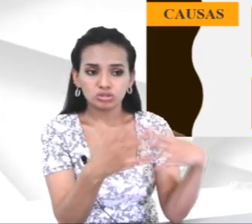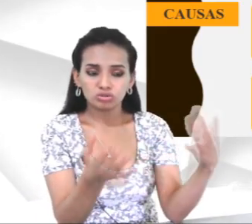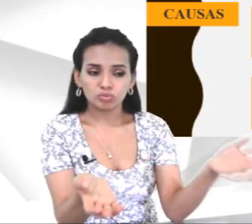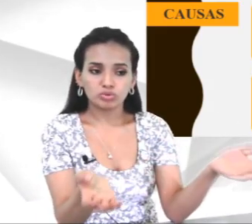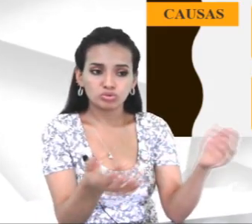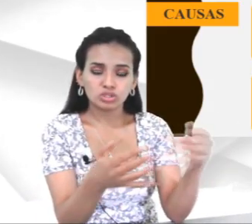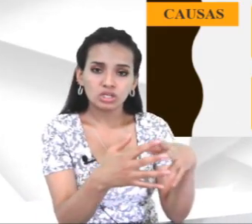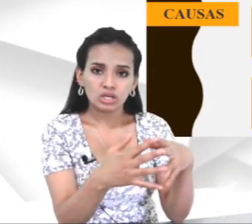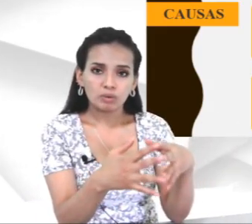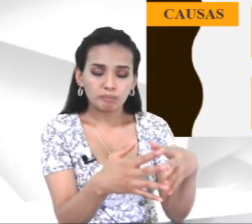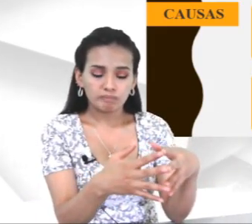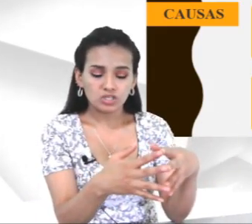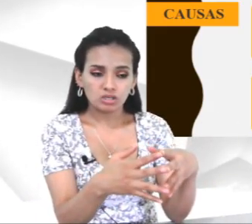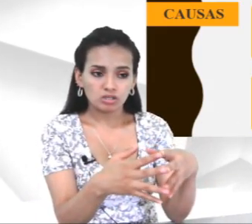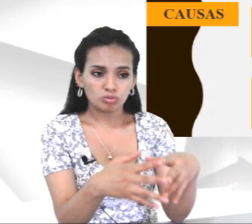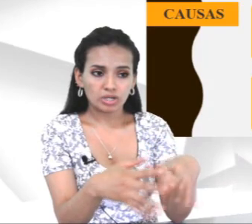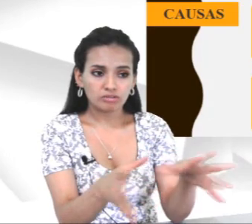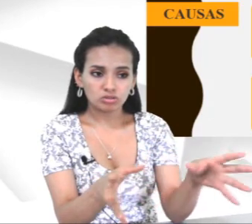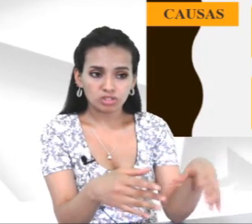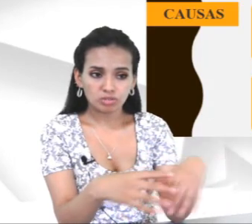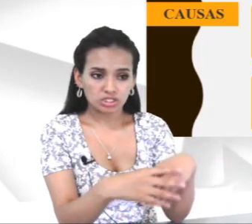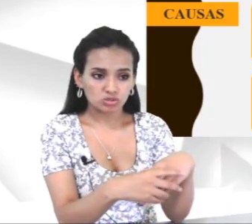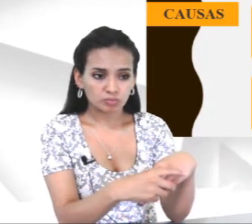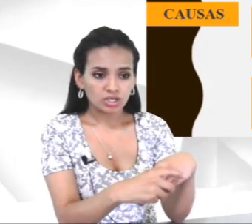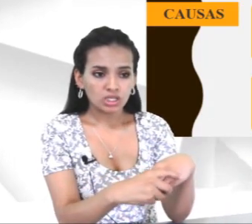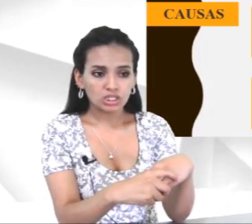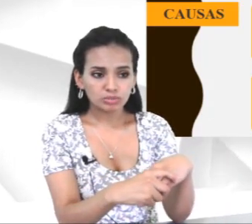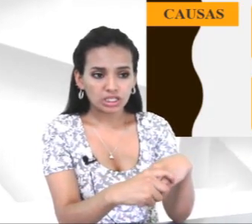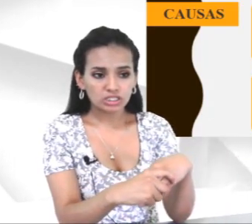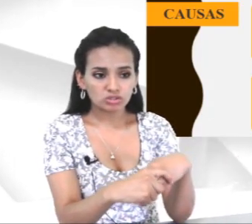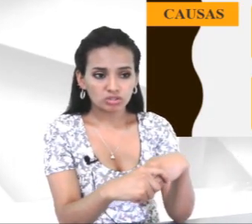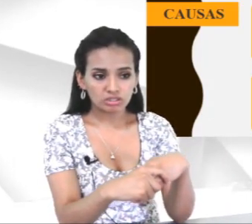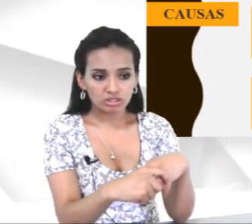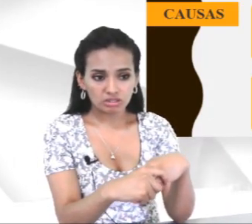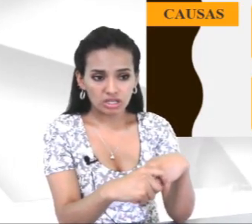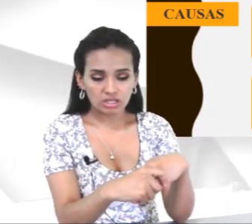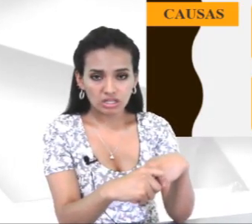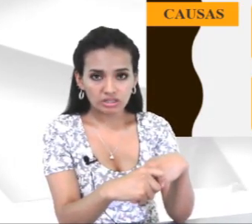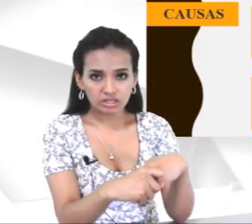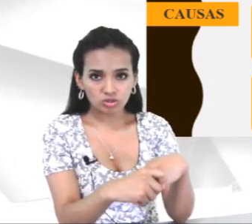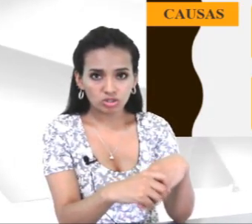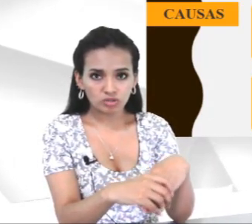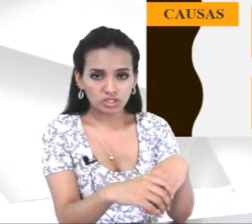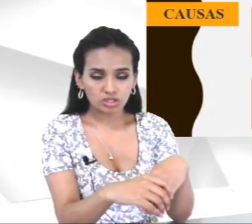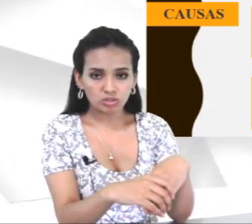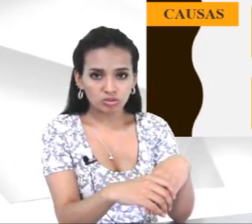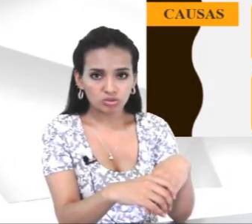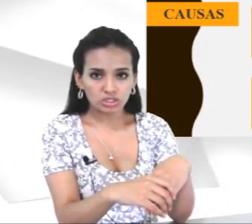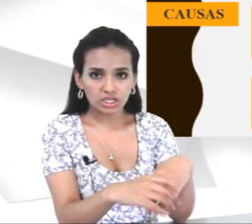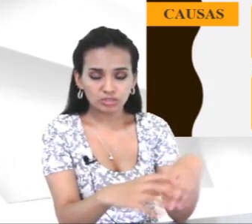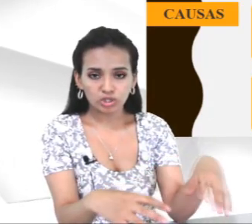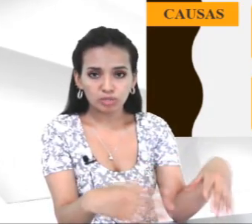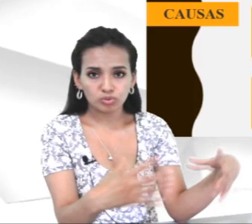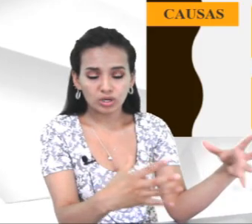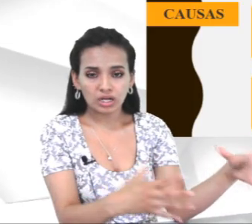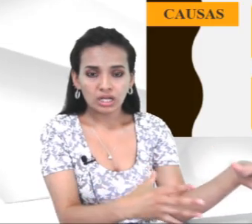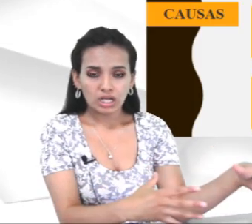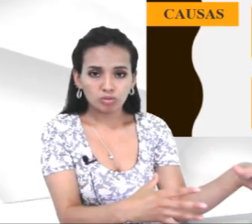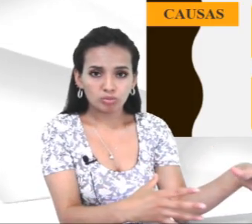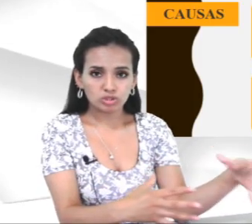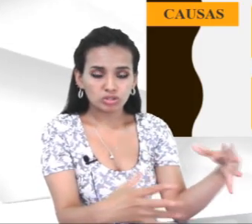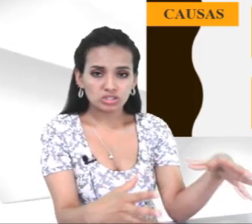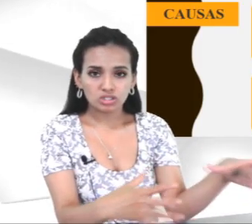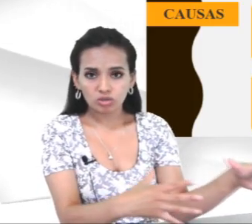tanto esto produce innumerable contaminación y también la gestión del territorio cuando no se hace por ejemplo a